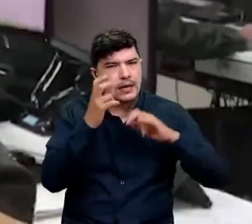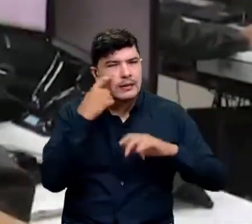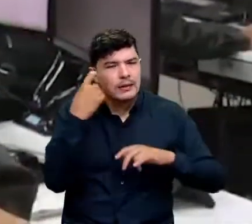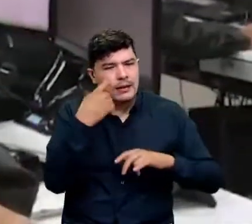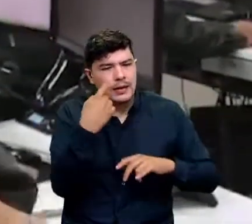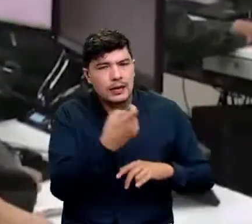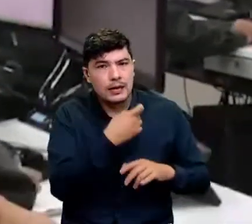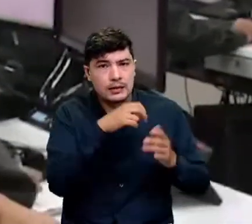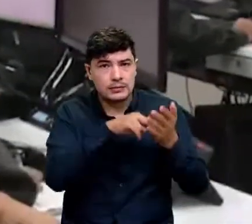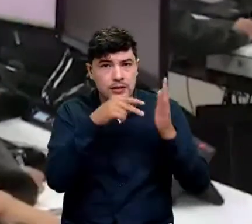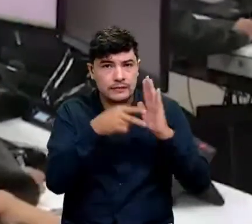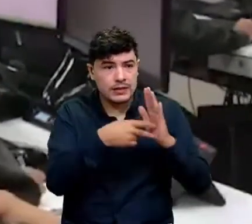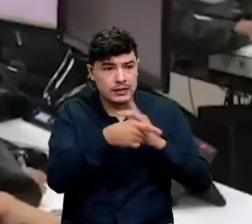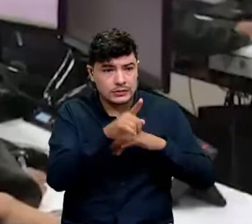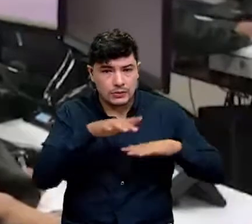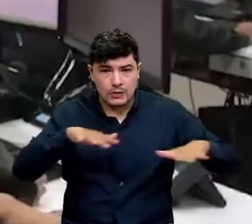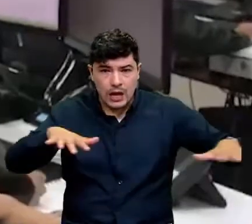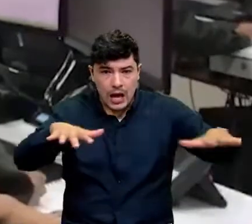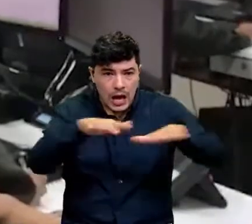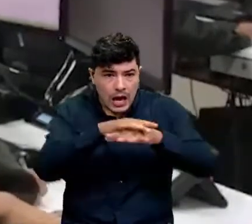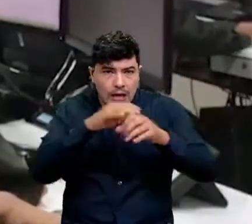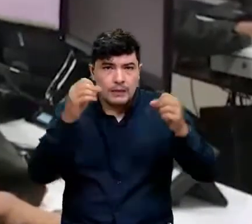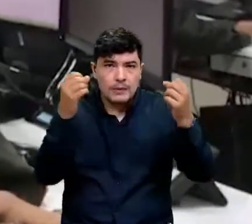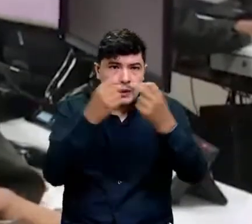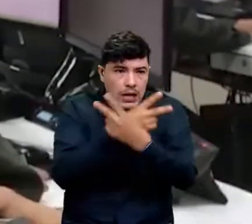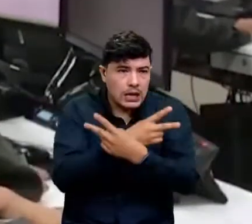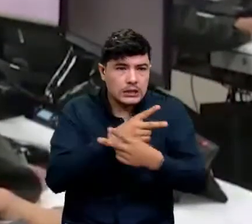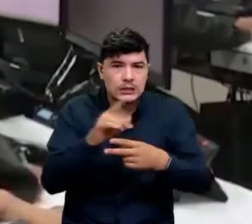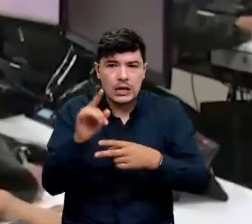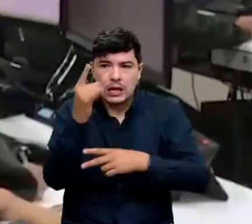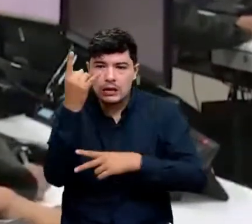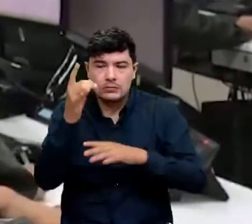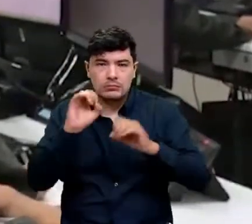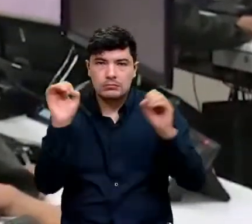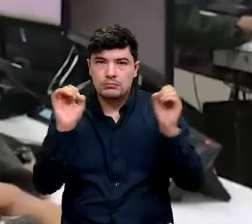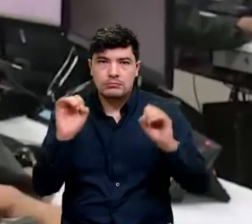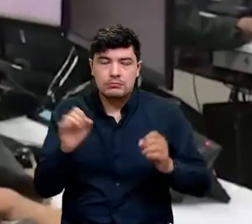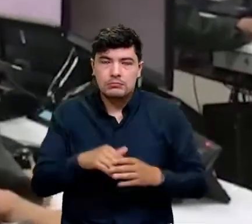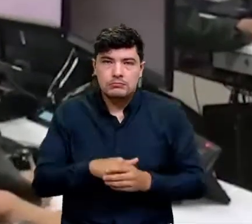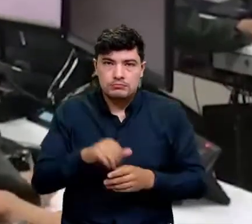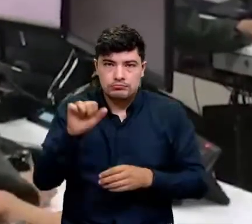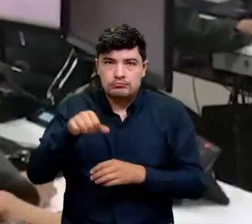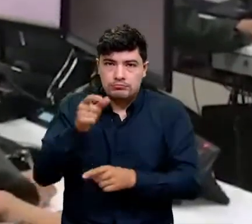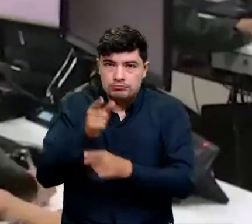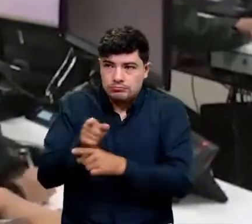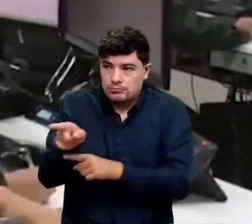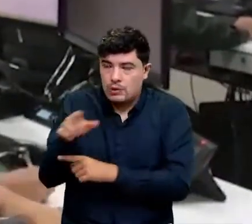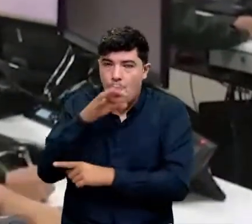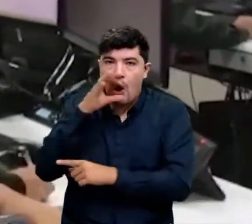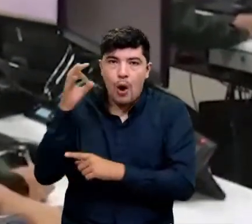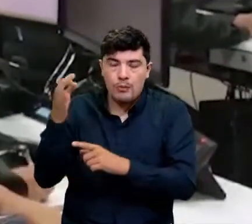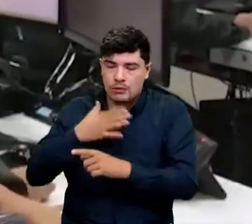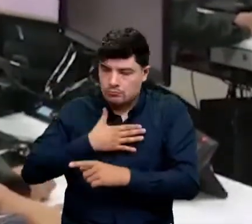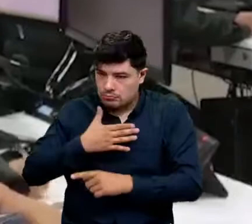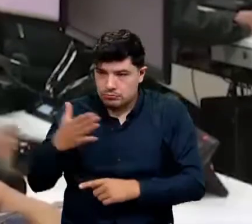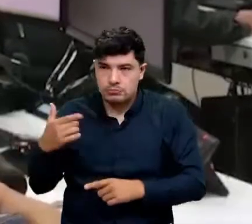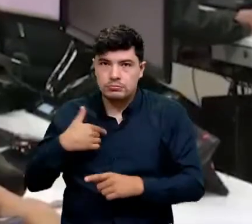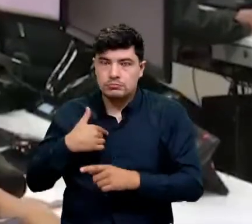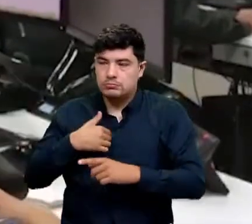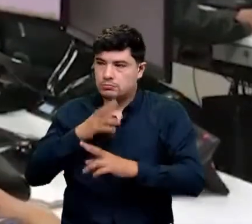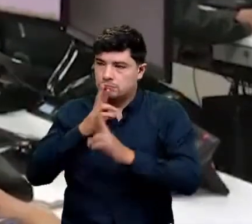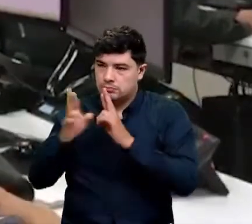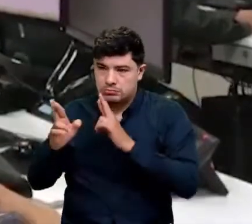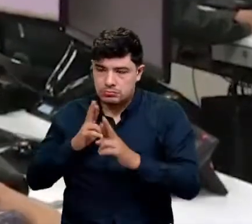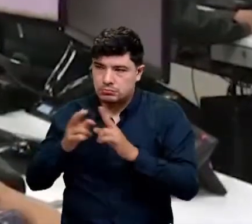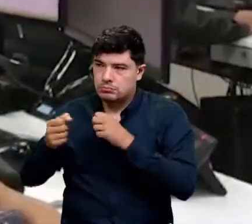que no hay un escenario inicial de violencia. Efectivamente, su acompañante se pone a disposición para esclarecer los hechos y